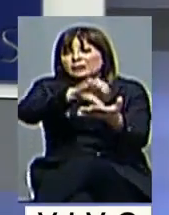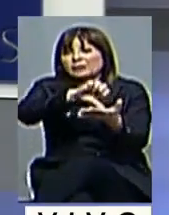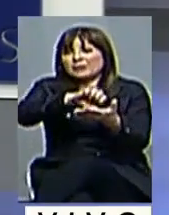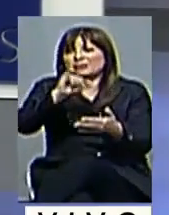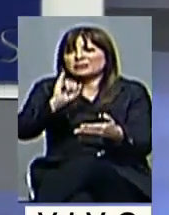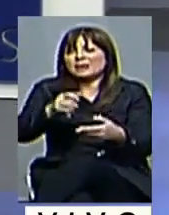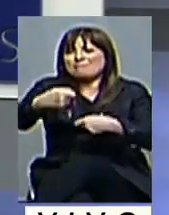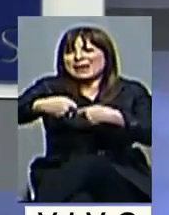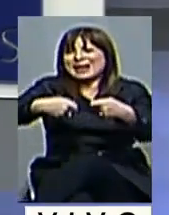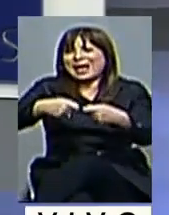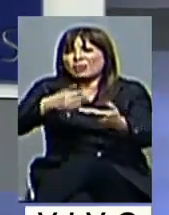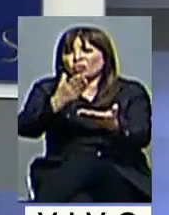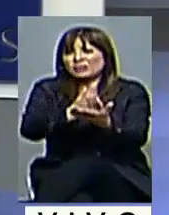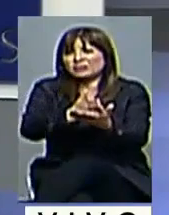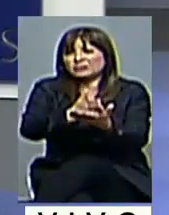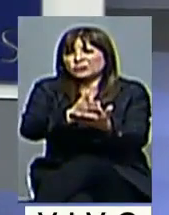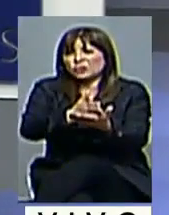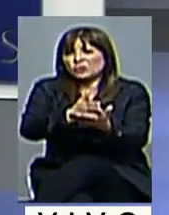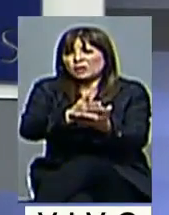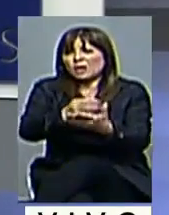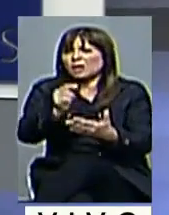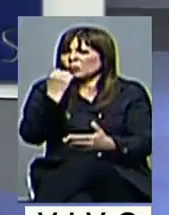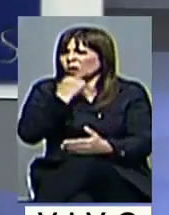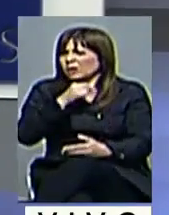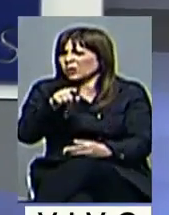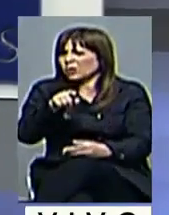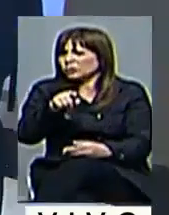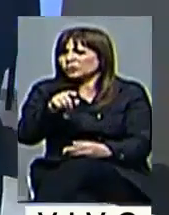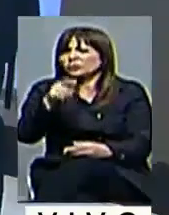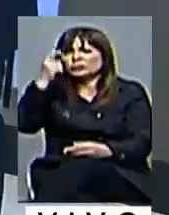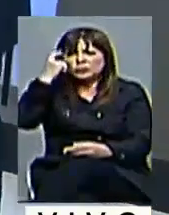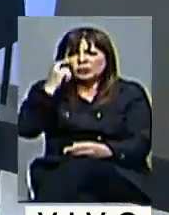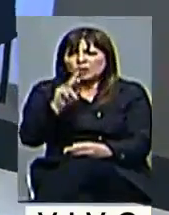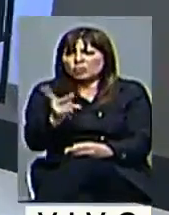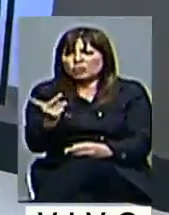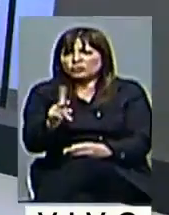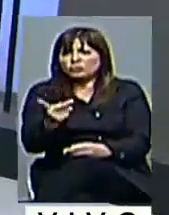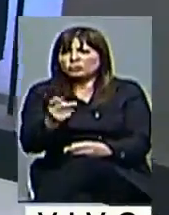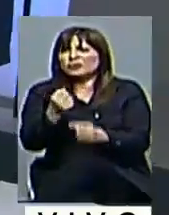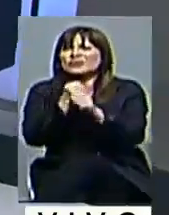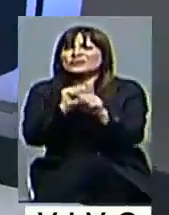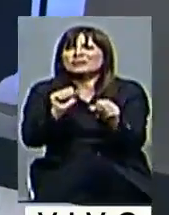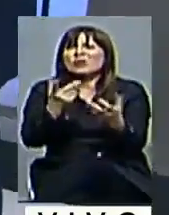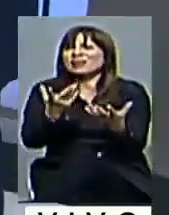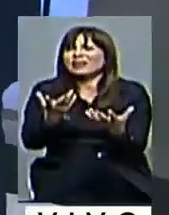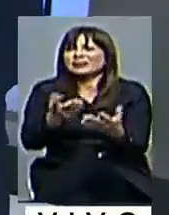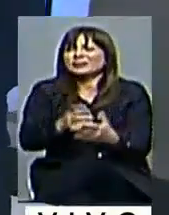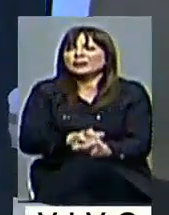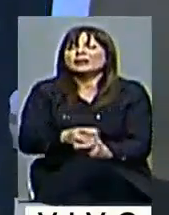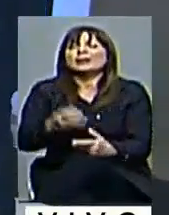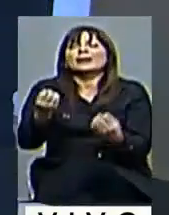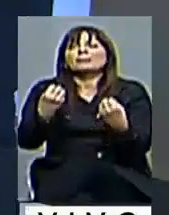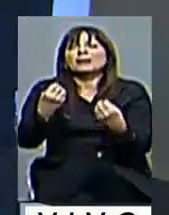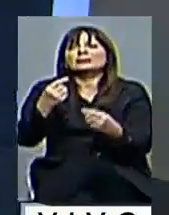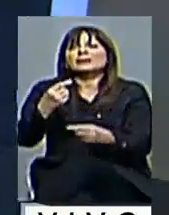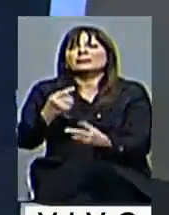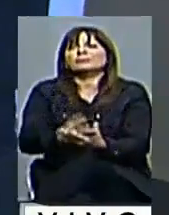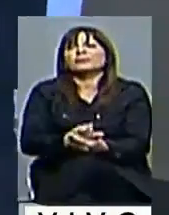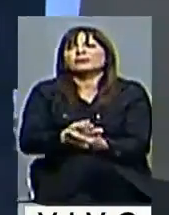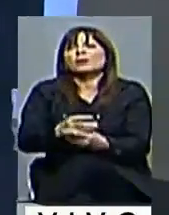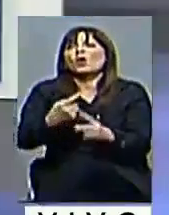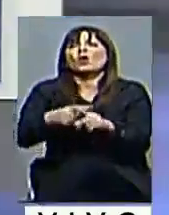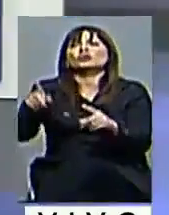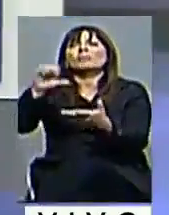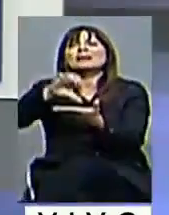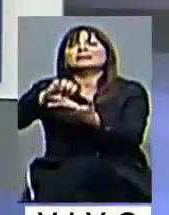mercado es el que lo decide y yo creo que también ahí hay un error. Yo creo que en ambos casos no se puede dejar... ¿Cómo se hace en el extranjero? Por ejemplo, tú que viviste en Italia.